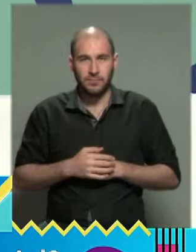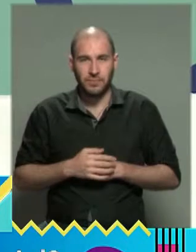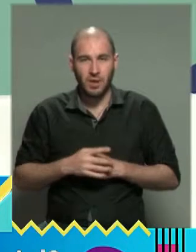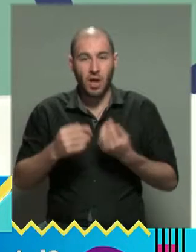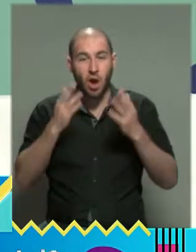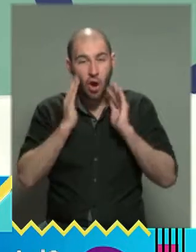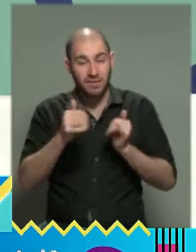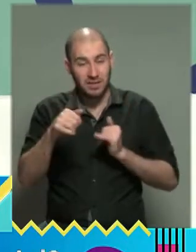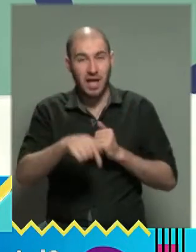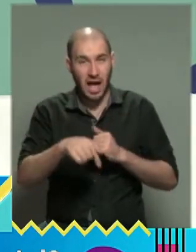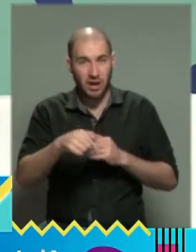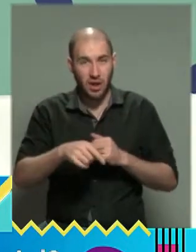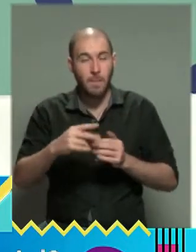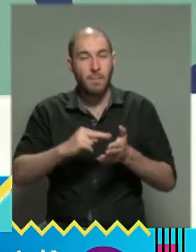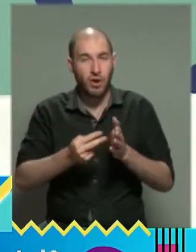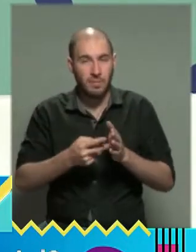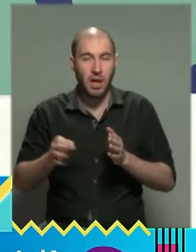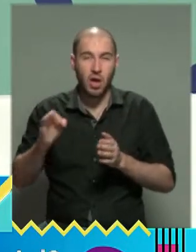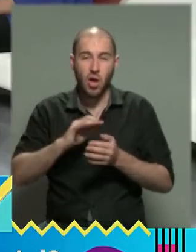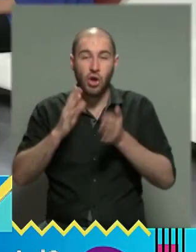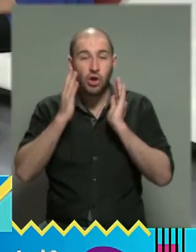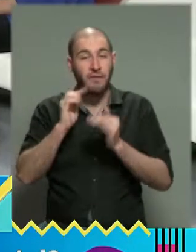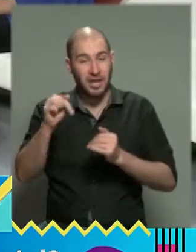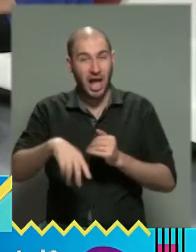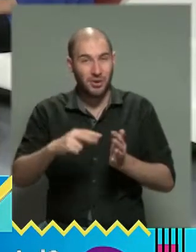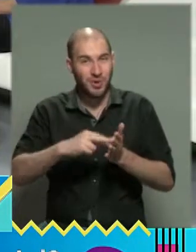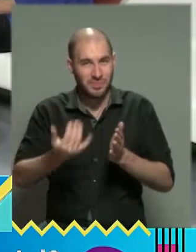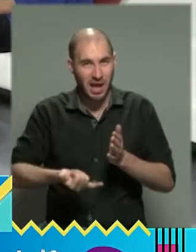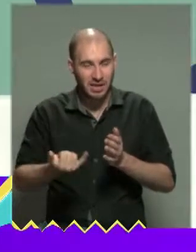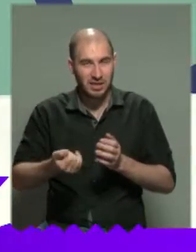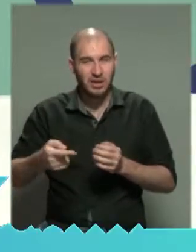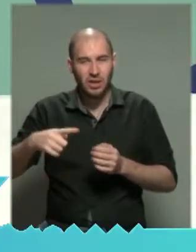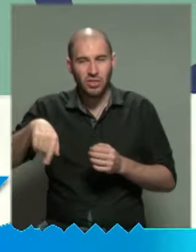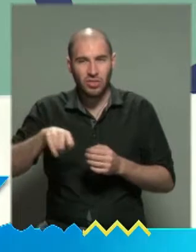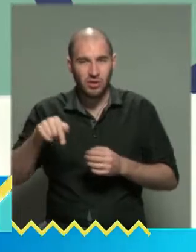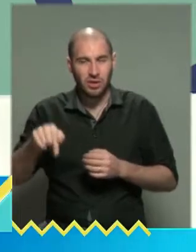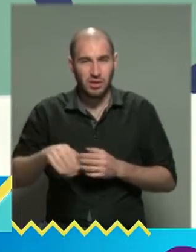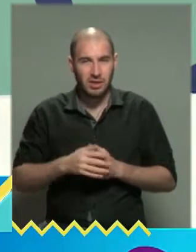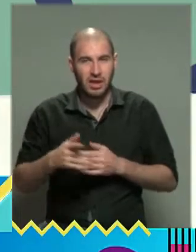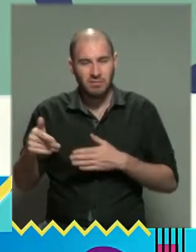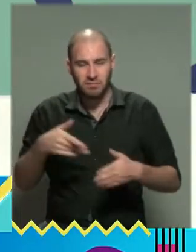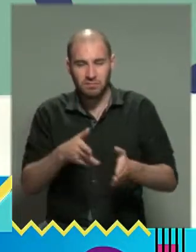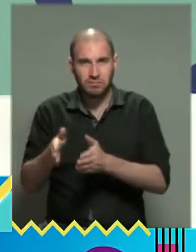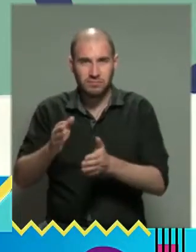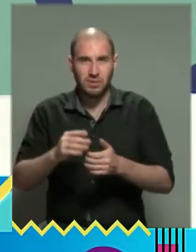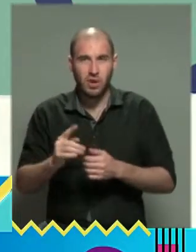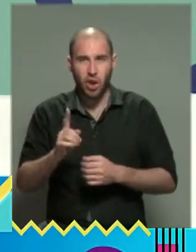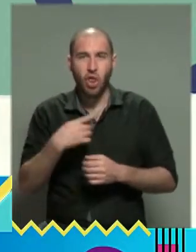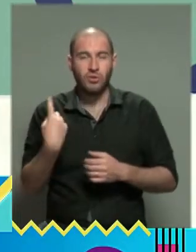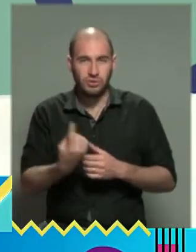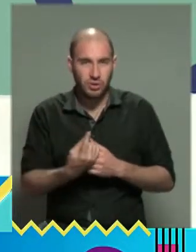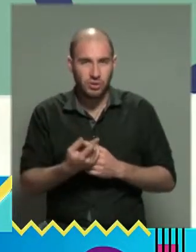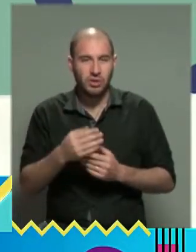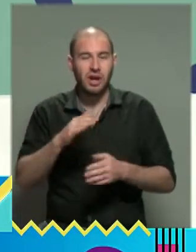estos adolescentes que tenemos con problemas o a la adolescencia que tenemos con problemas, le encontremos este camino. Nosotros somos